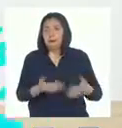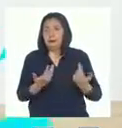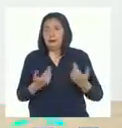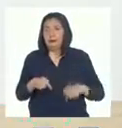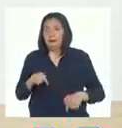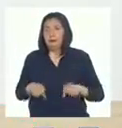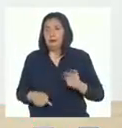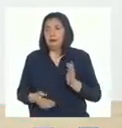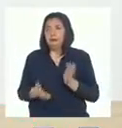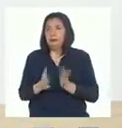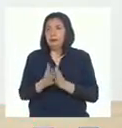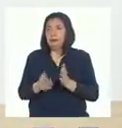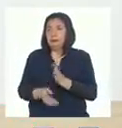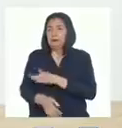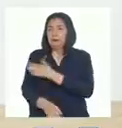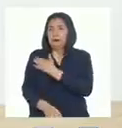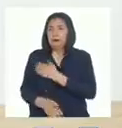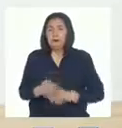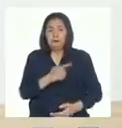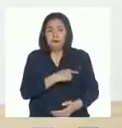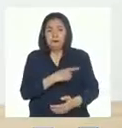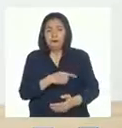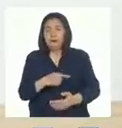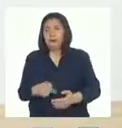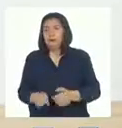cha. Y.